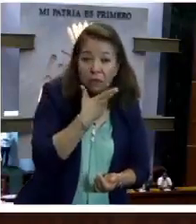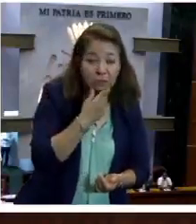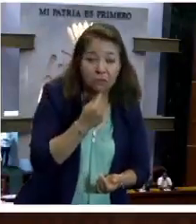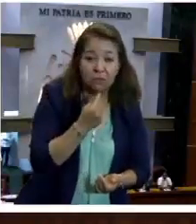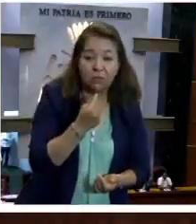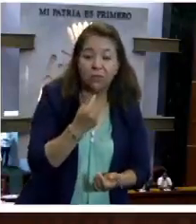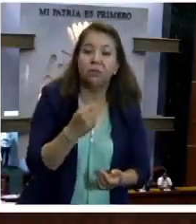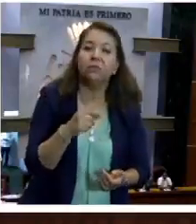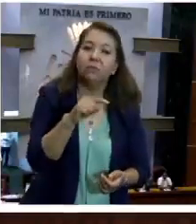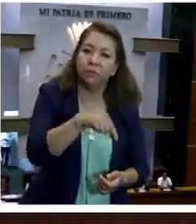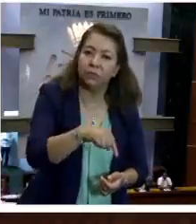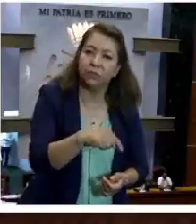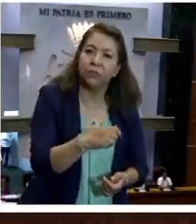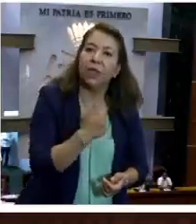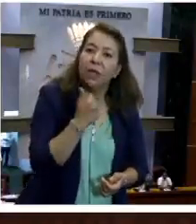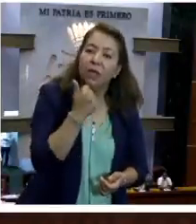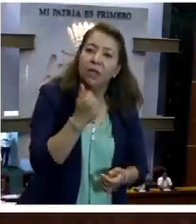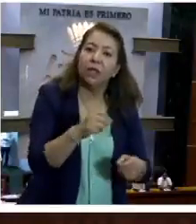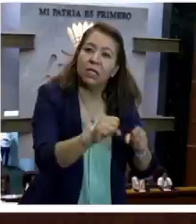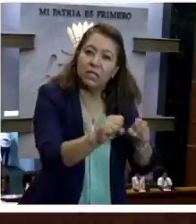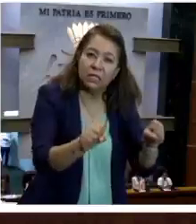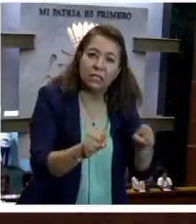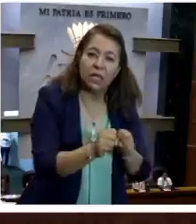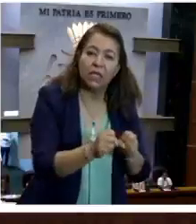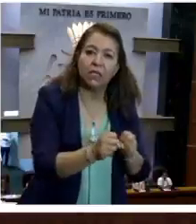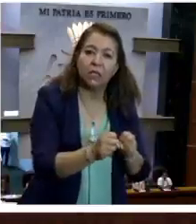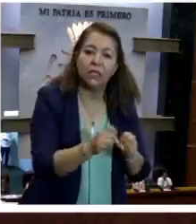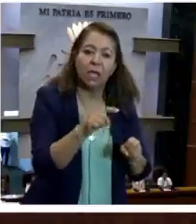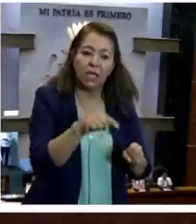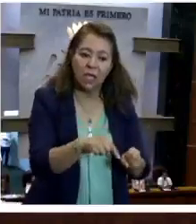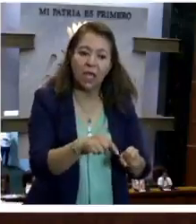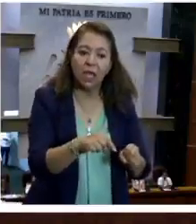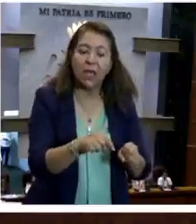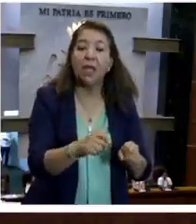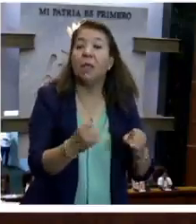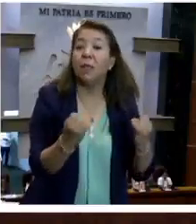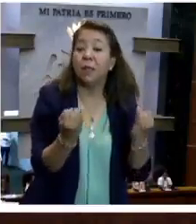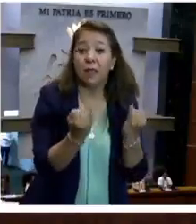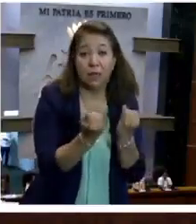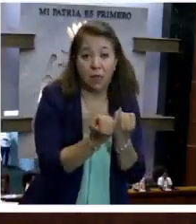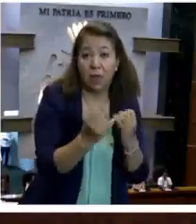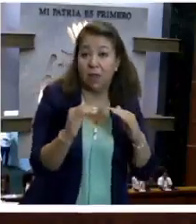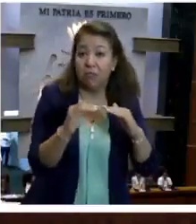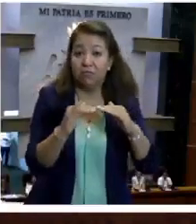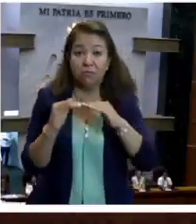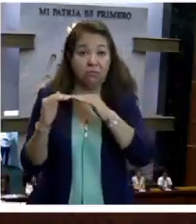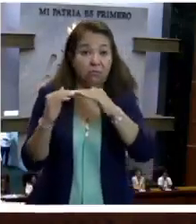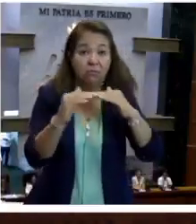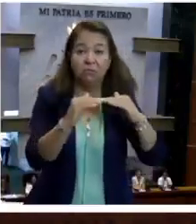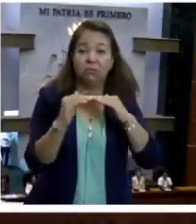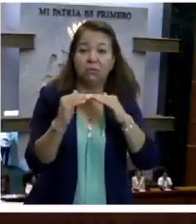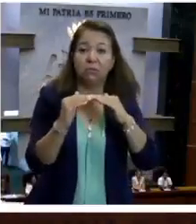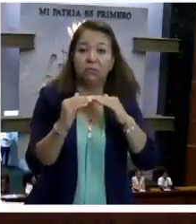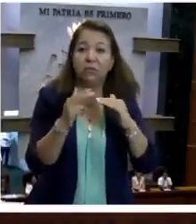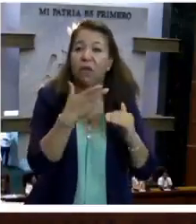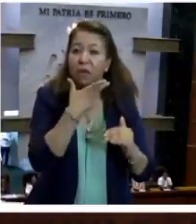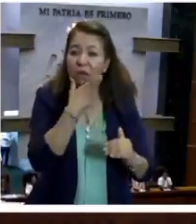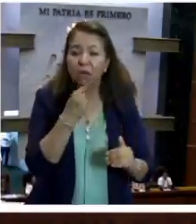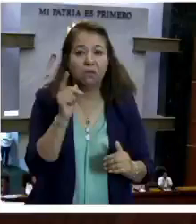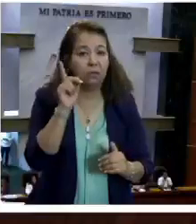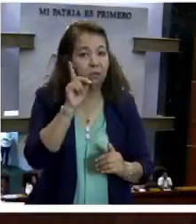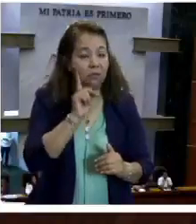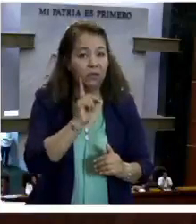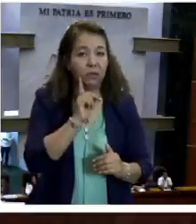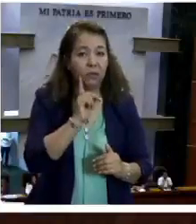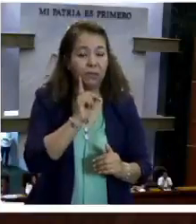arraigar precisamente el respeto a la igualdad sustantiva entre hombres y mujeres. De la misma manera,